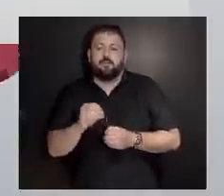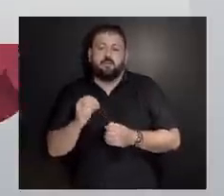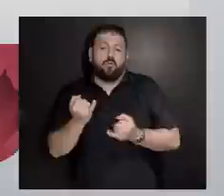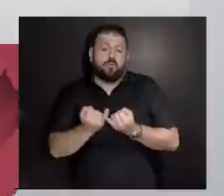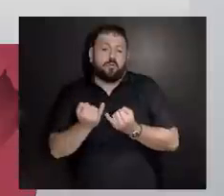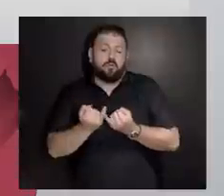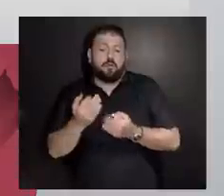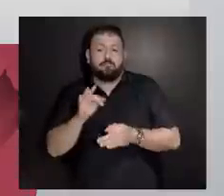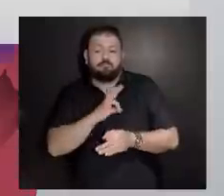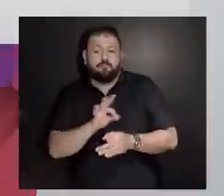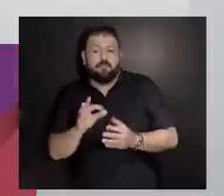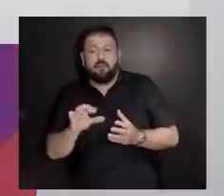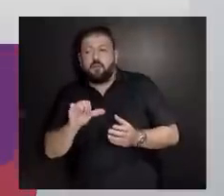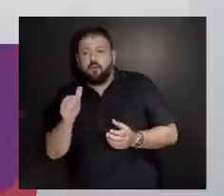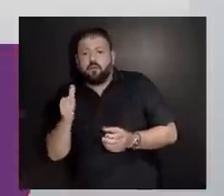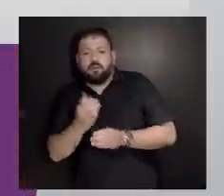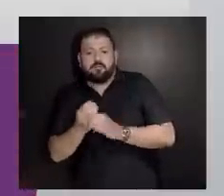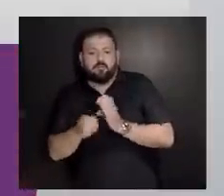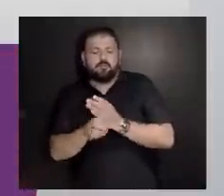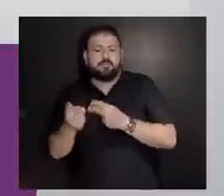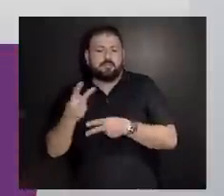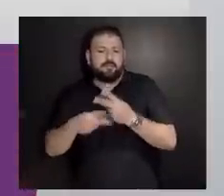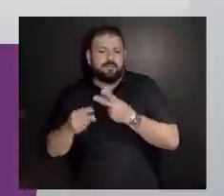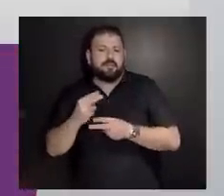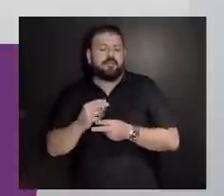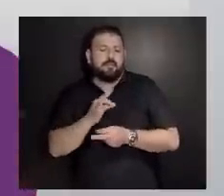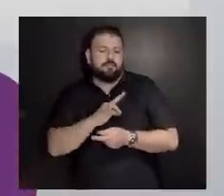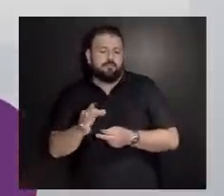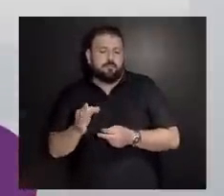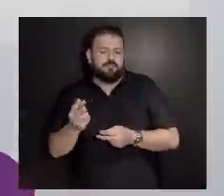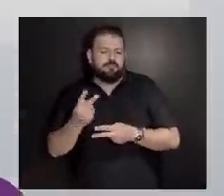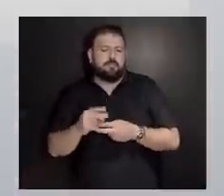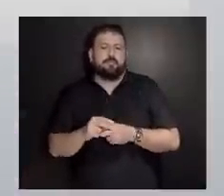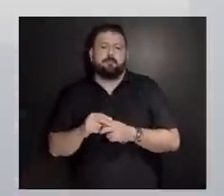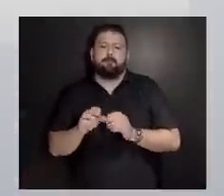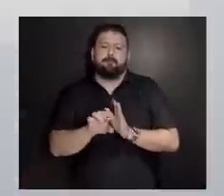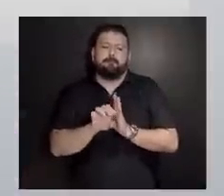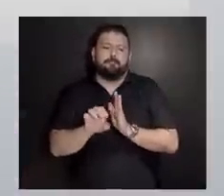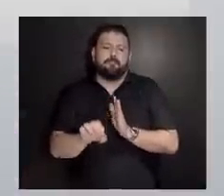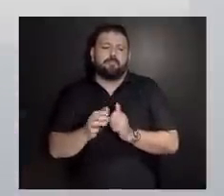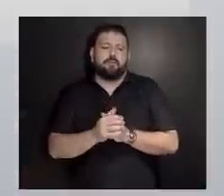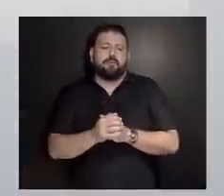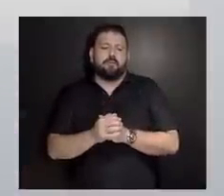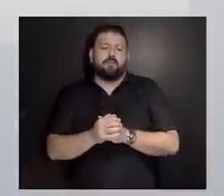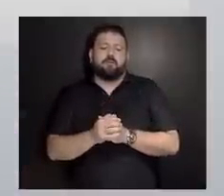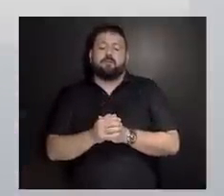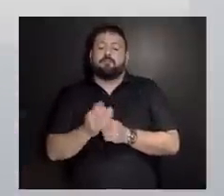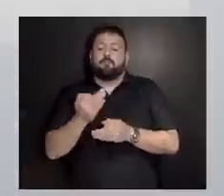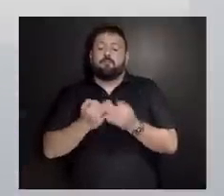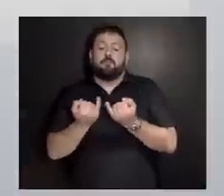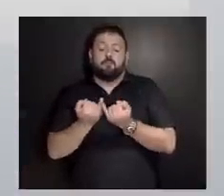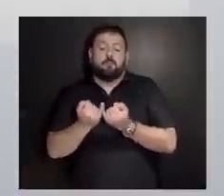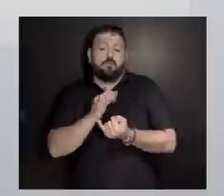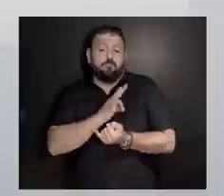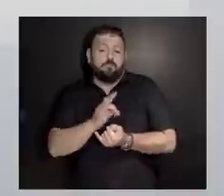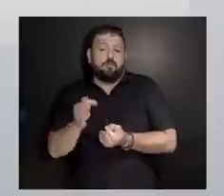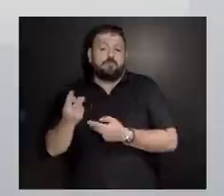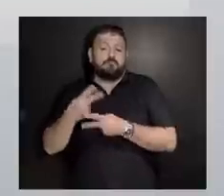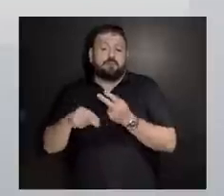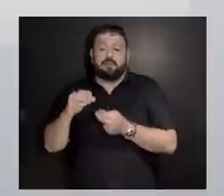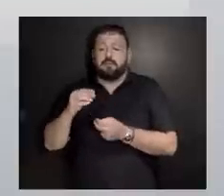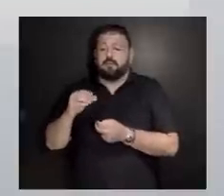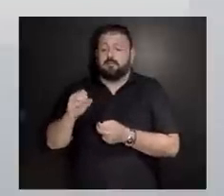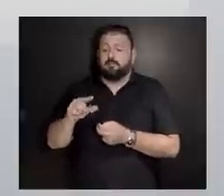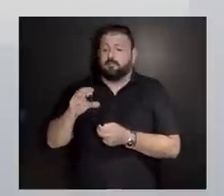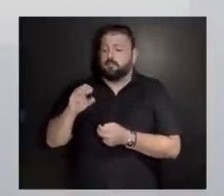o en el embarazo. Puede haber otras condiciones que pueden desencadenarla. Por ejemplo, puede haber un defecto genético en la función de las células beta